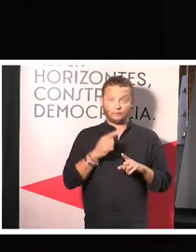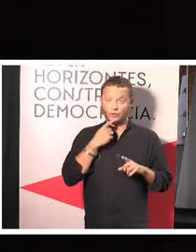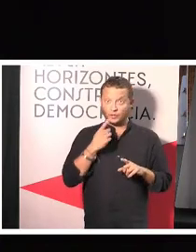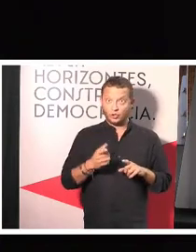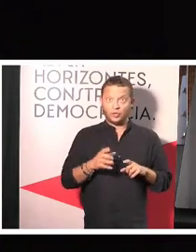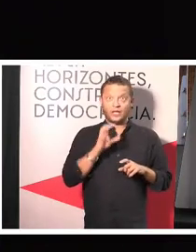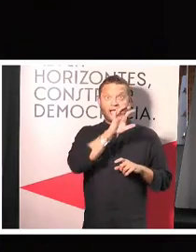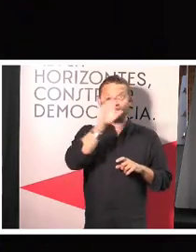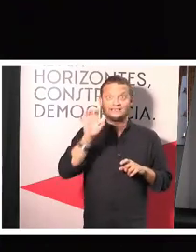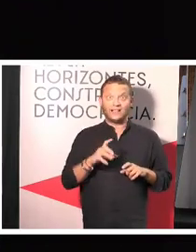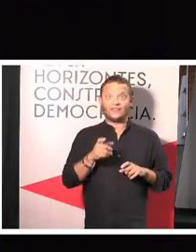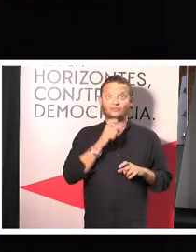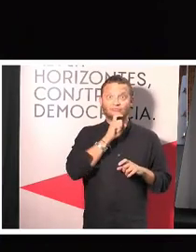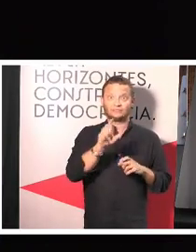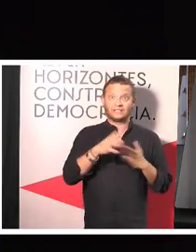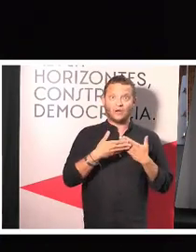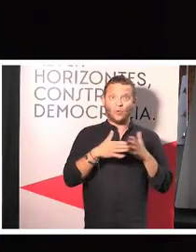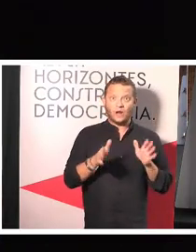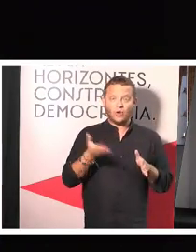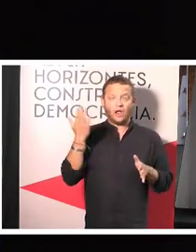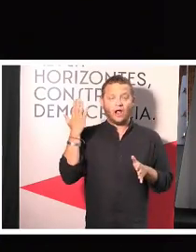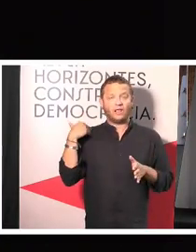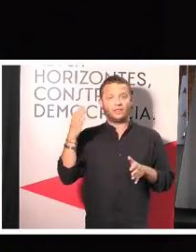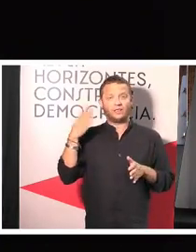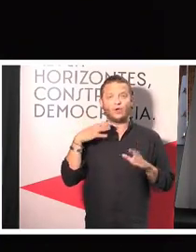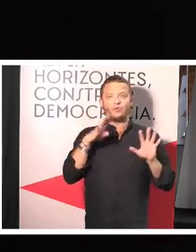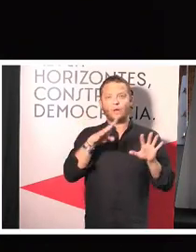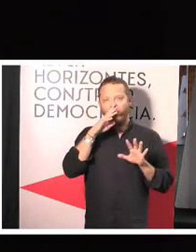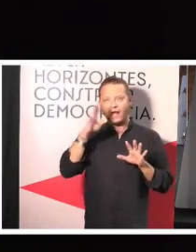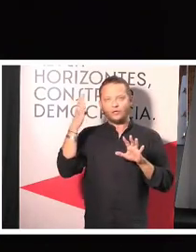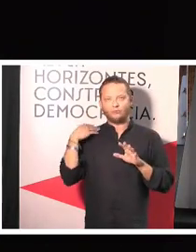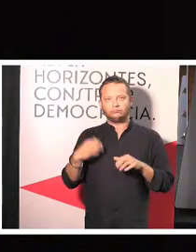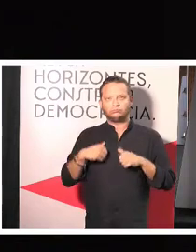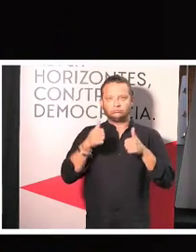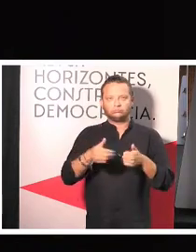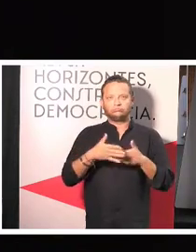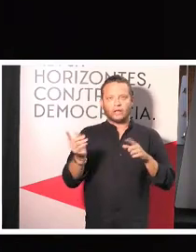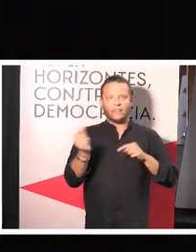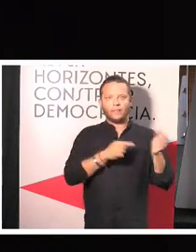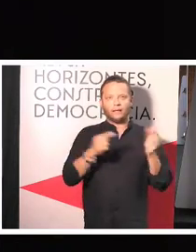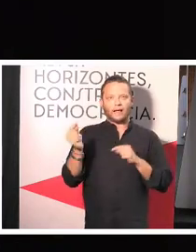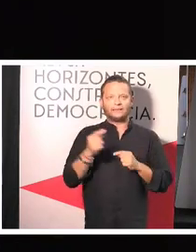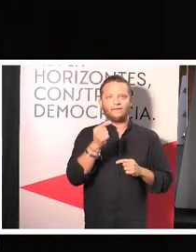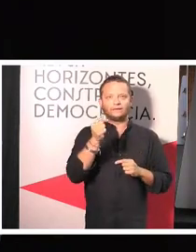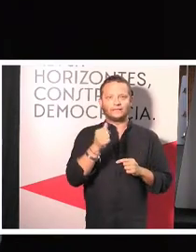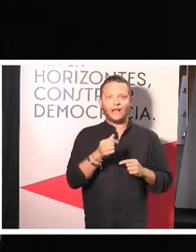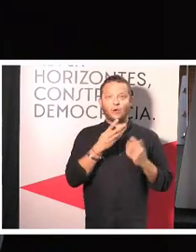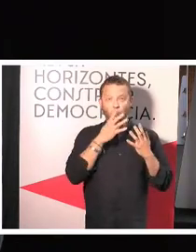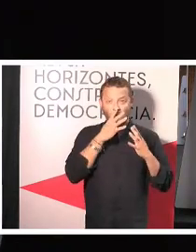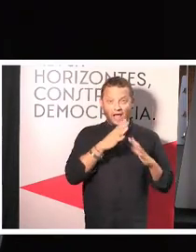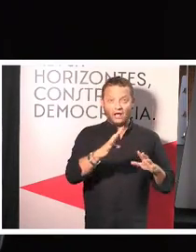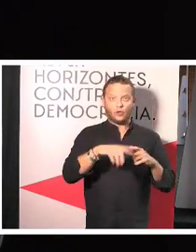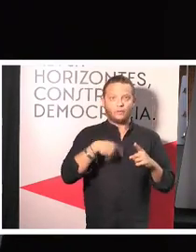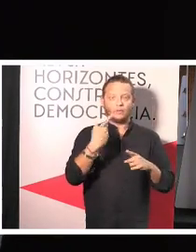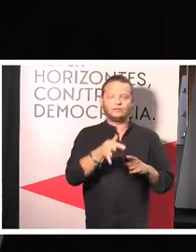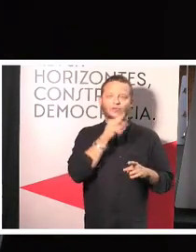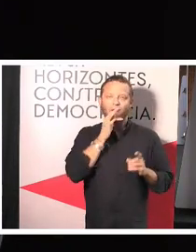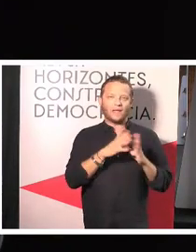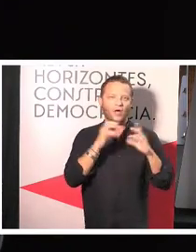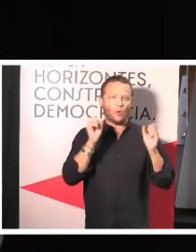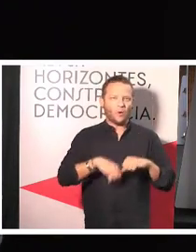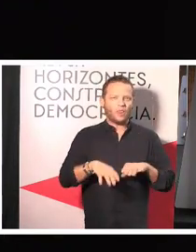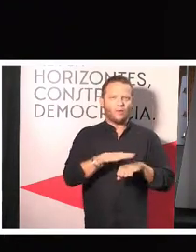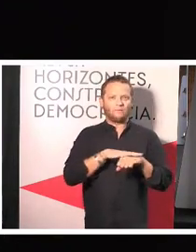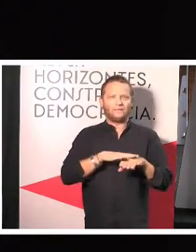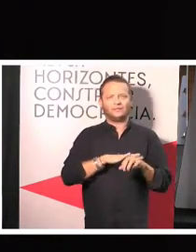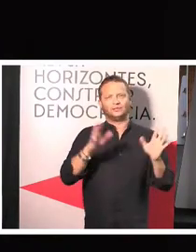Estados inauguraron estos debates fiscales hace ya por lo menos 9 años, y 9 años después todavía no hay acuerdos y consensos